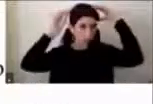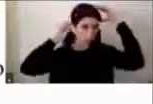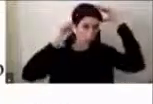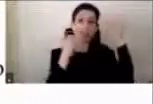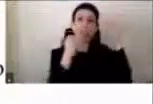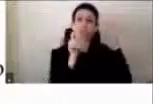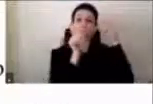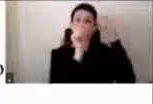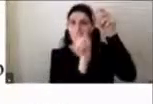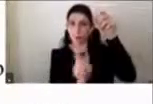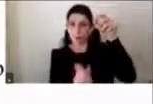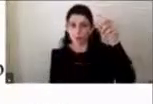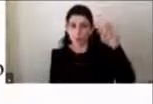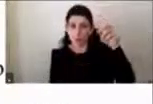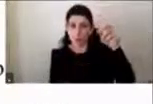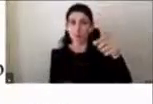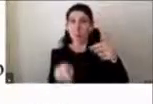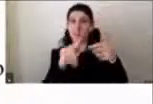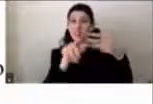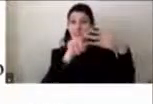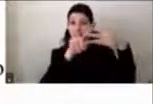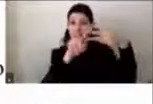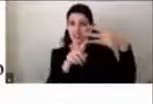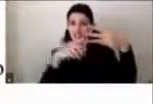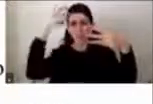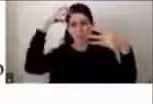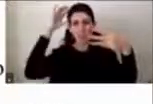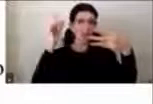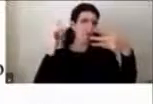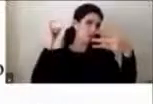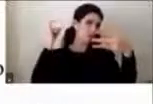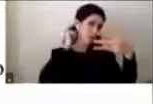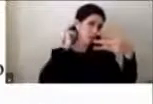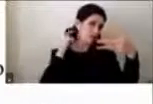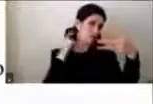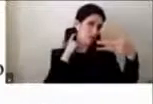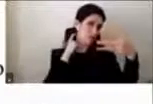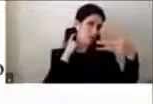el cerebro, el tronco encefálico y el cerebelo, ¿verdad?